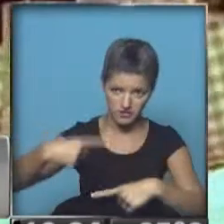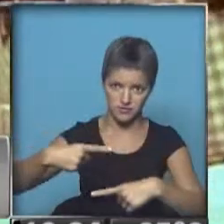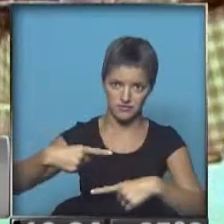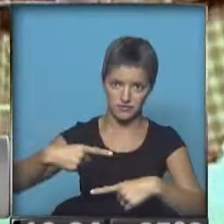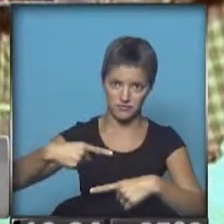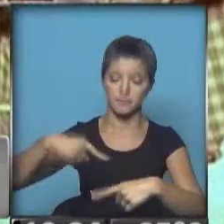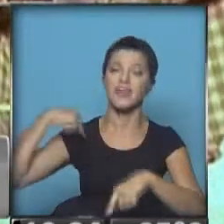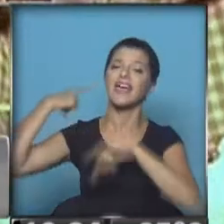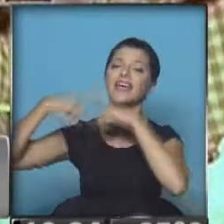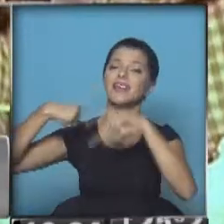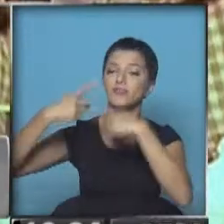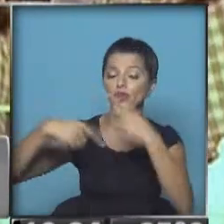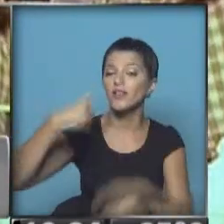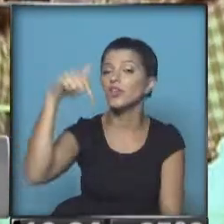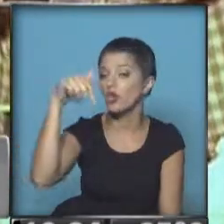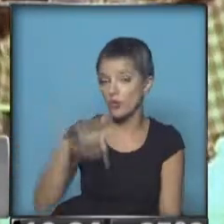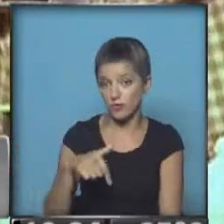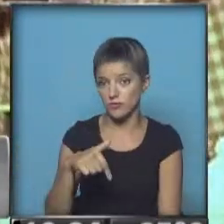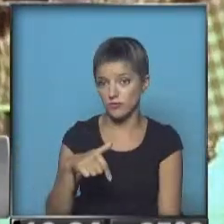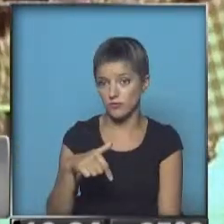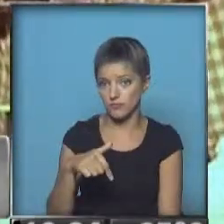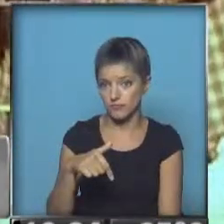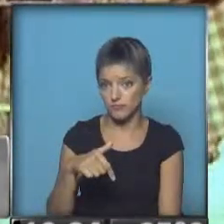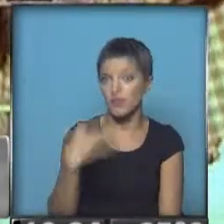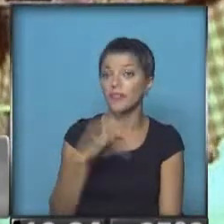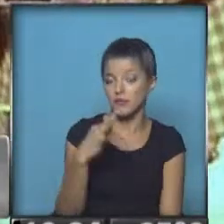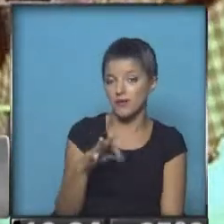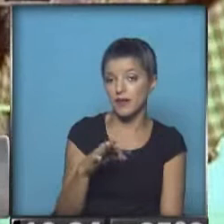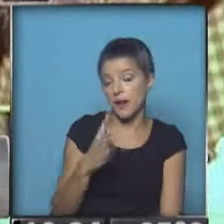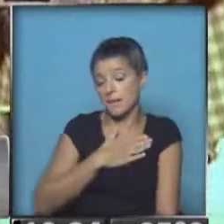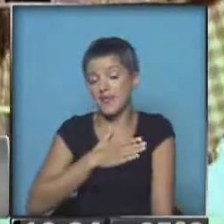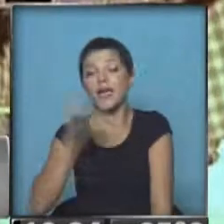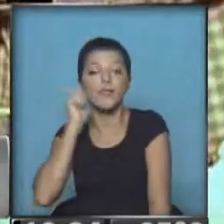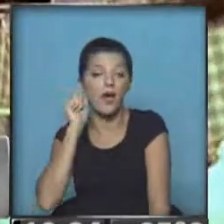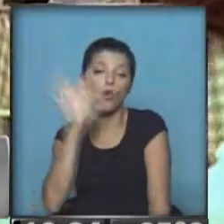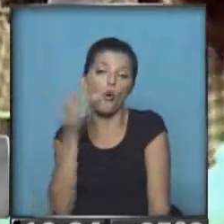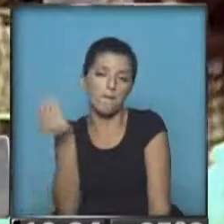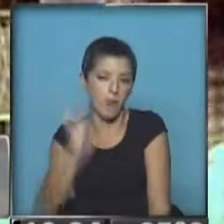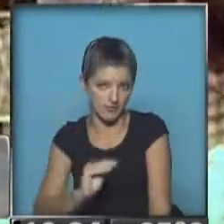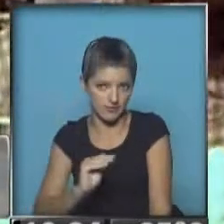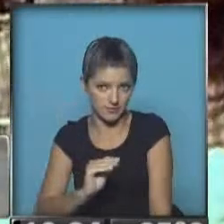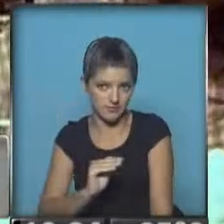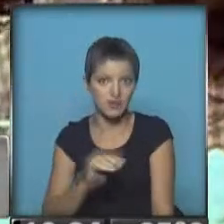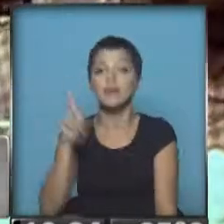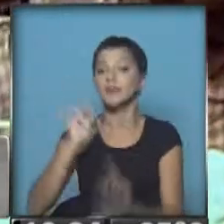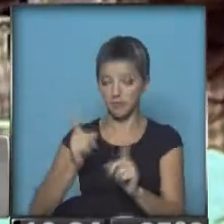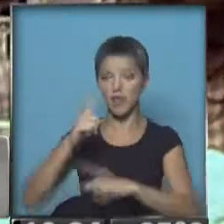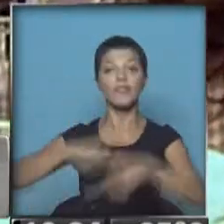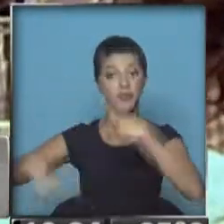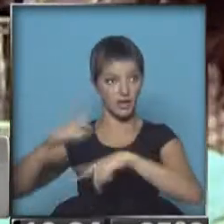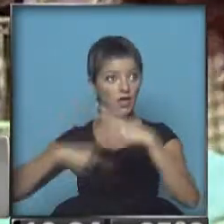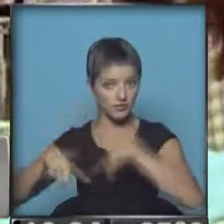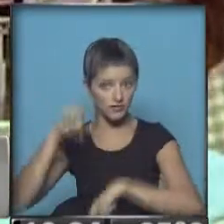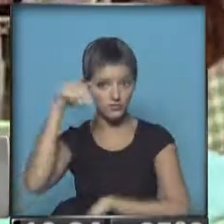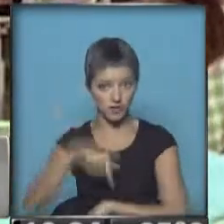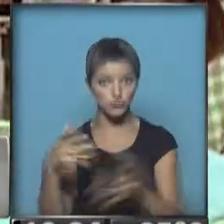con generaciones que hoy deberían tener mi edad o un poco más y ser los dirigentes también